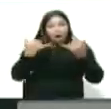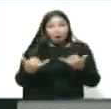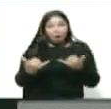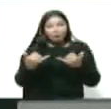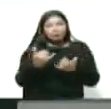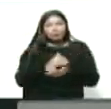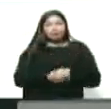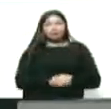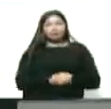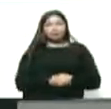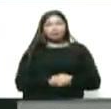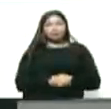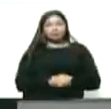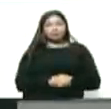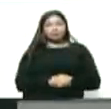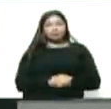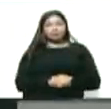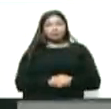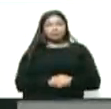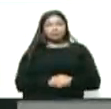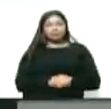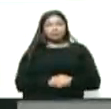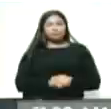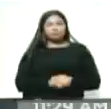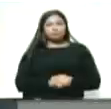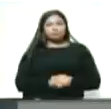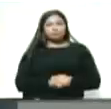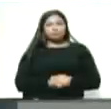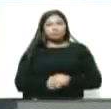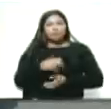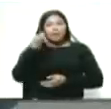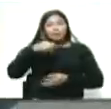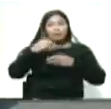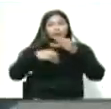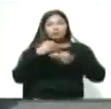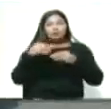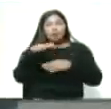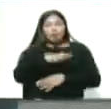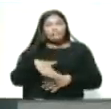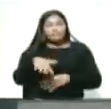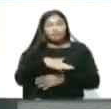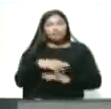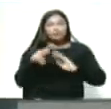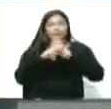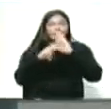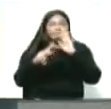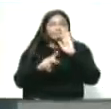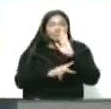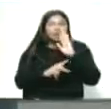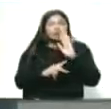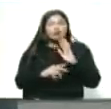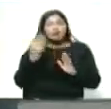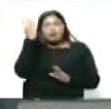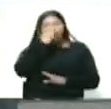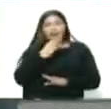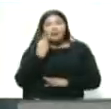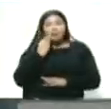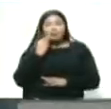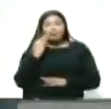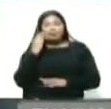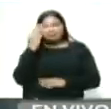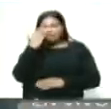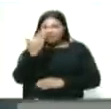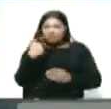este momento en tiempo real en esta plaza Parque Carabobo, que queda frente a la